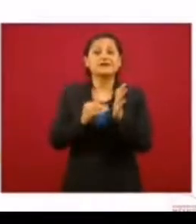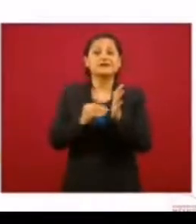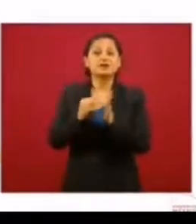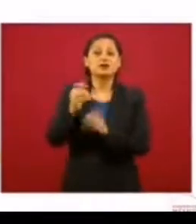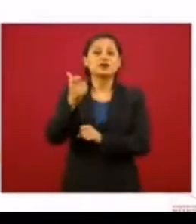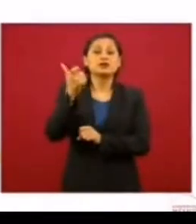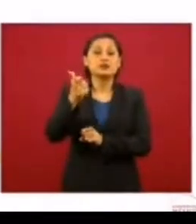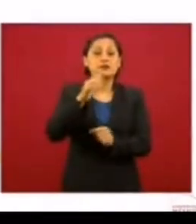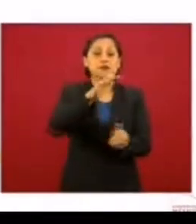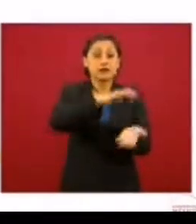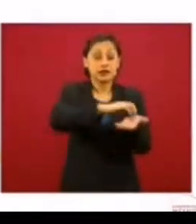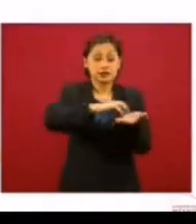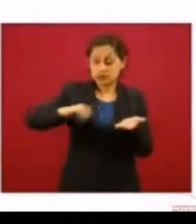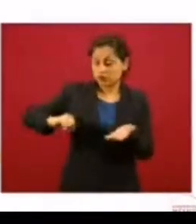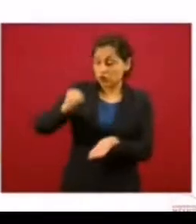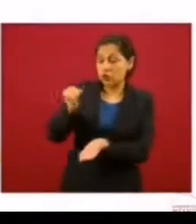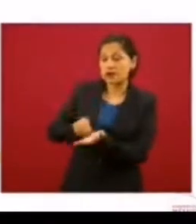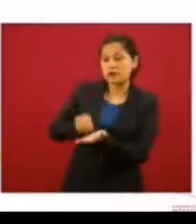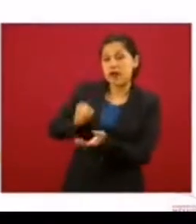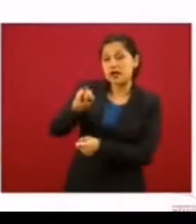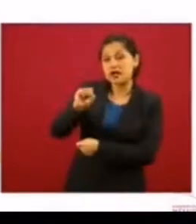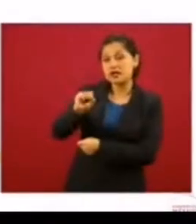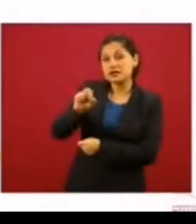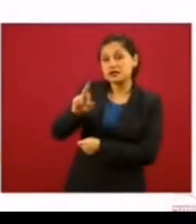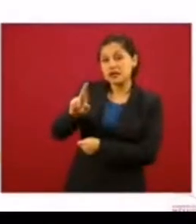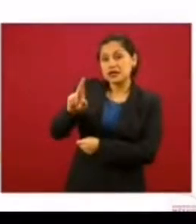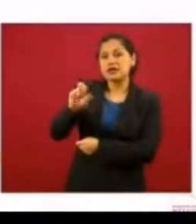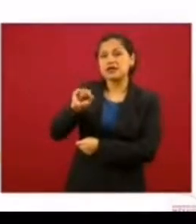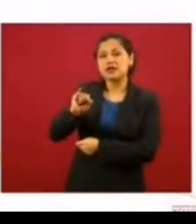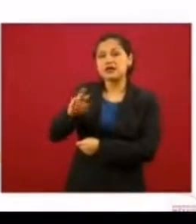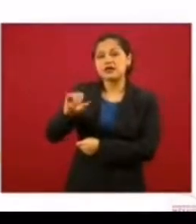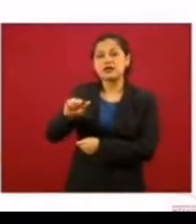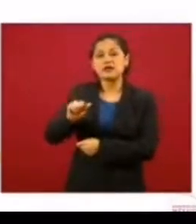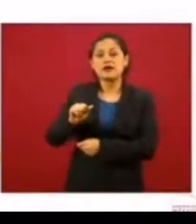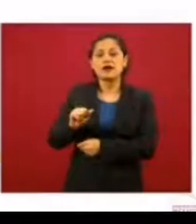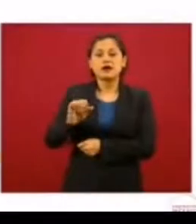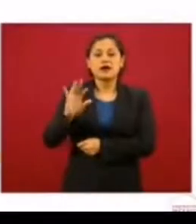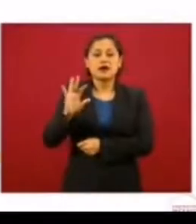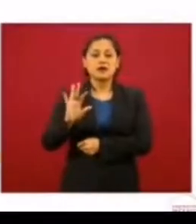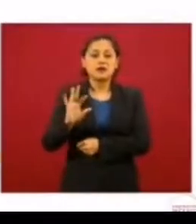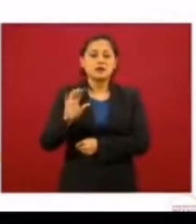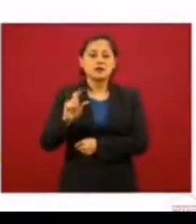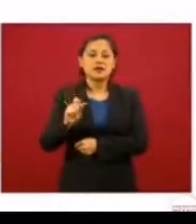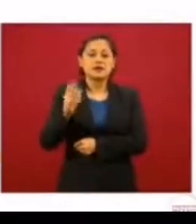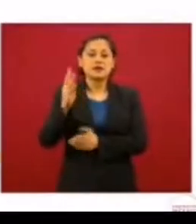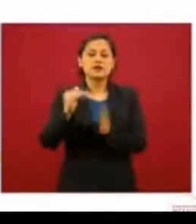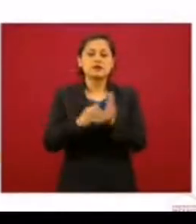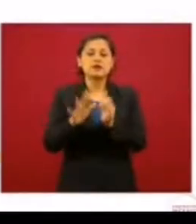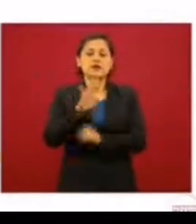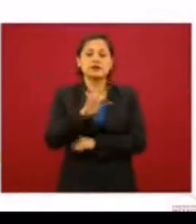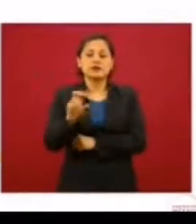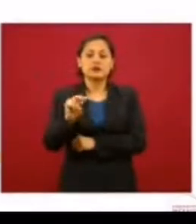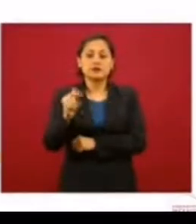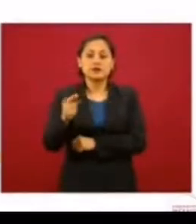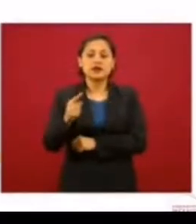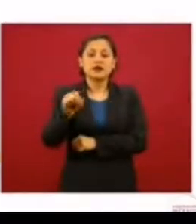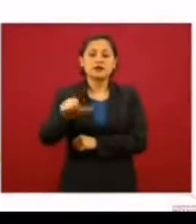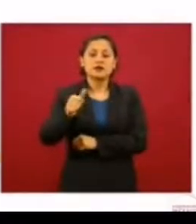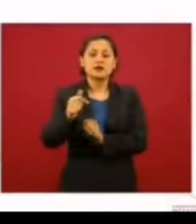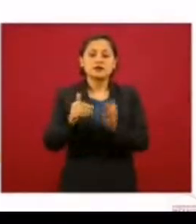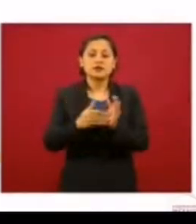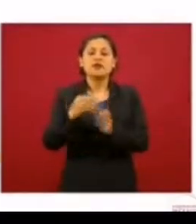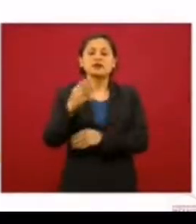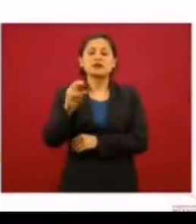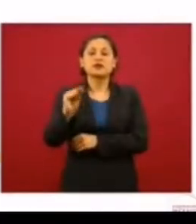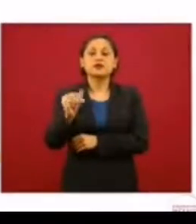e impuesto sobre la renta hubieran sido 24 mil 500 millones de iu y cr y 11 mil 396